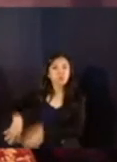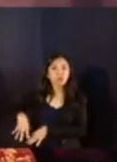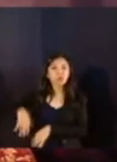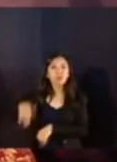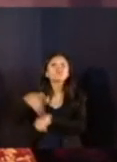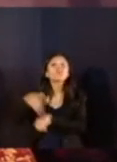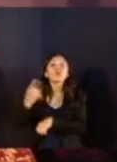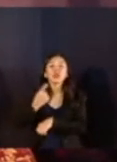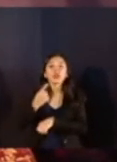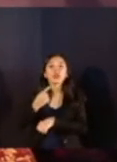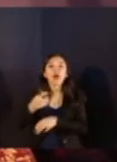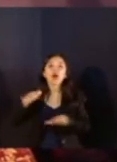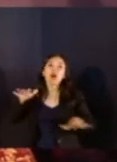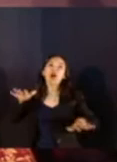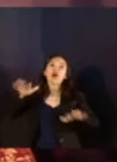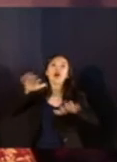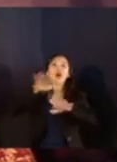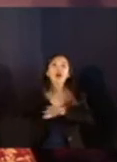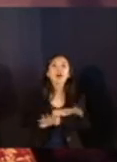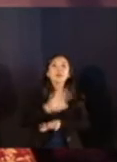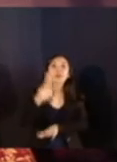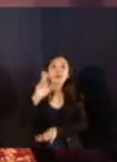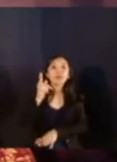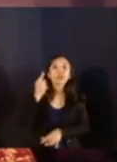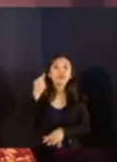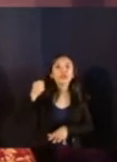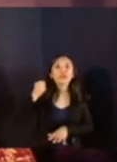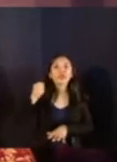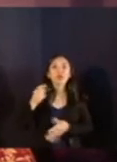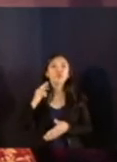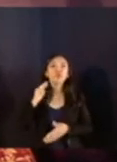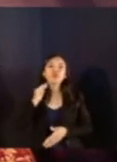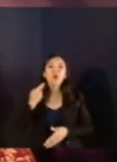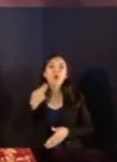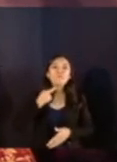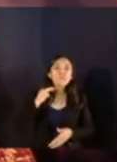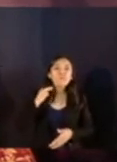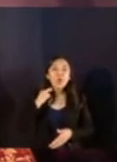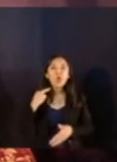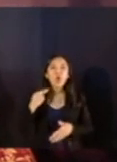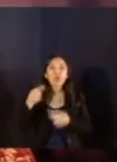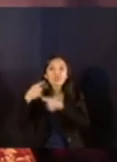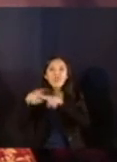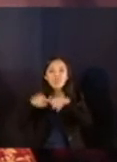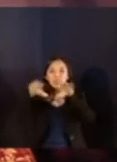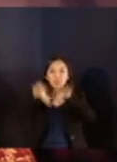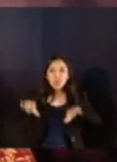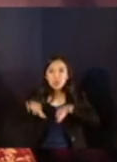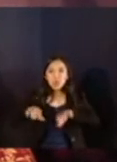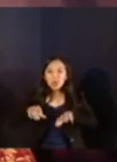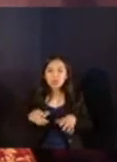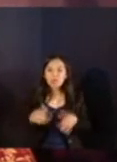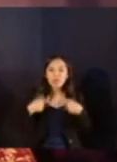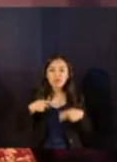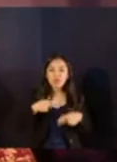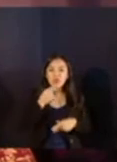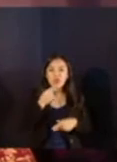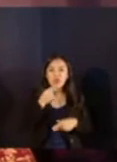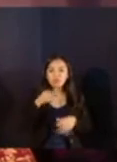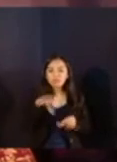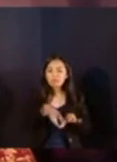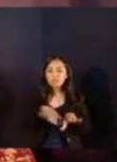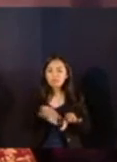por máquinas o a través de la inteligencia artificial. Entonces, si no están las generaciones